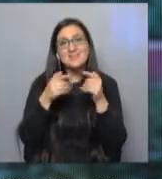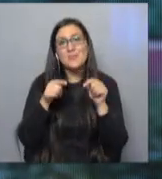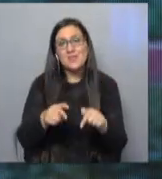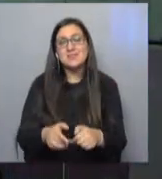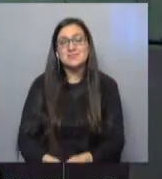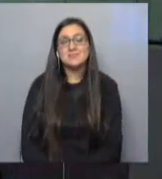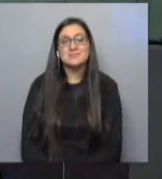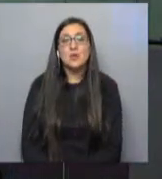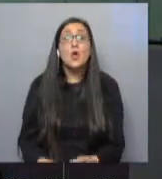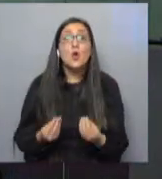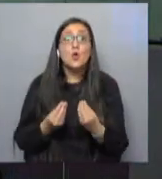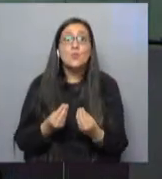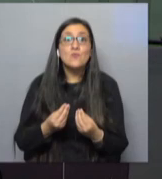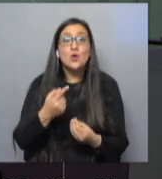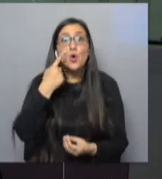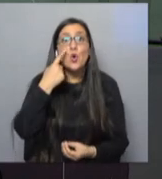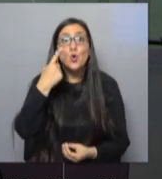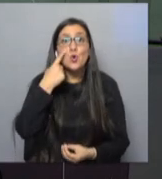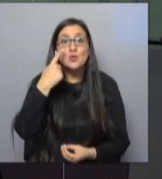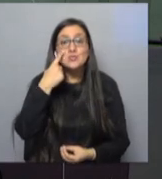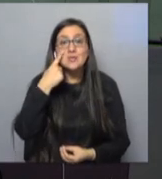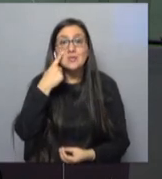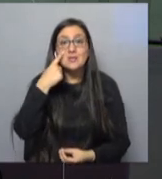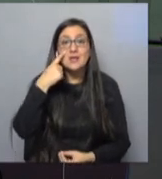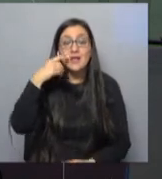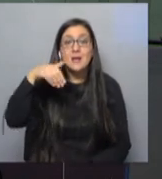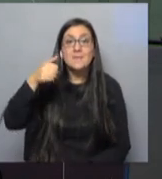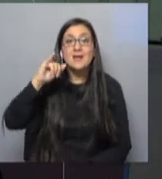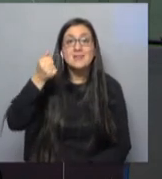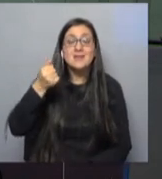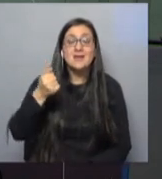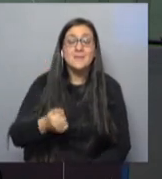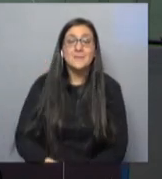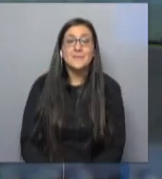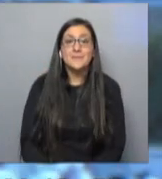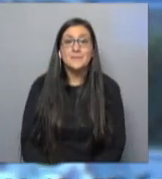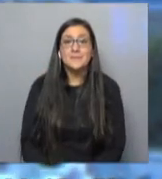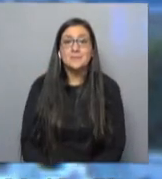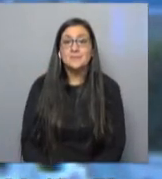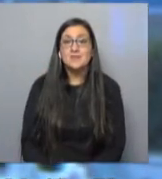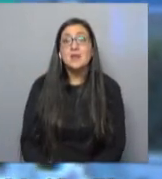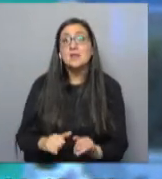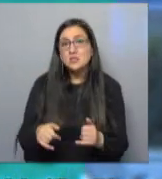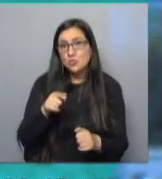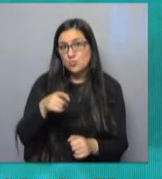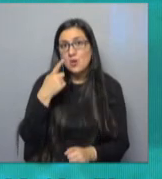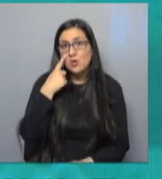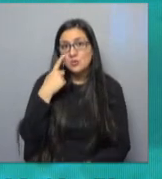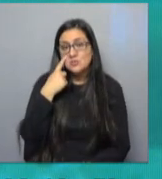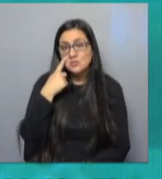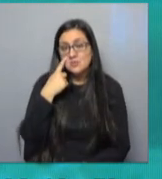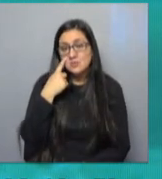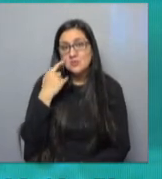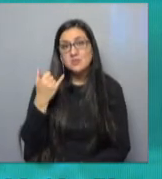como fue conociera a amarista arsilio bueno ya cuando la conociste tenía ya